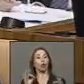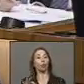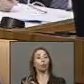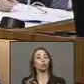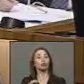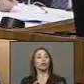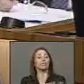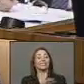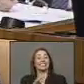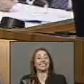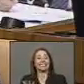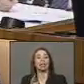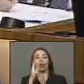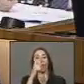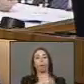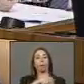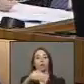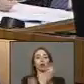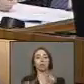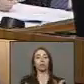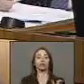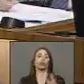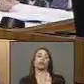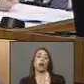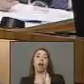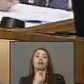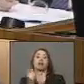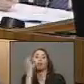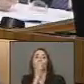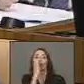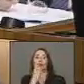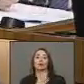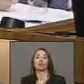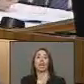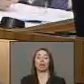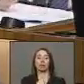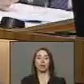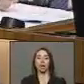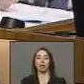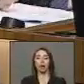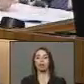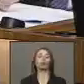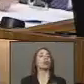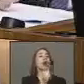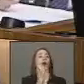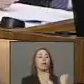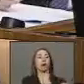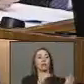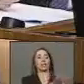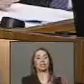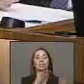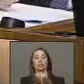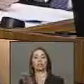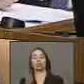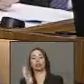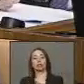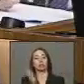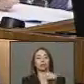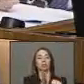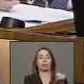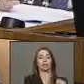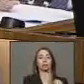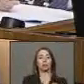había casi un millar de inscritos buscando trabajo. A los cierres de centros y los despidos, siguió una